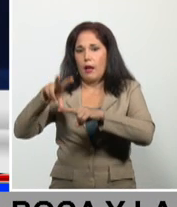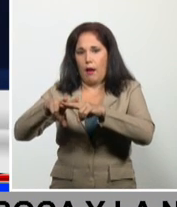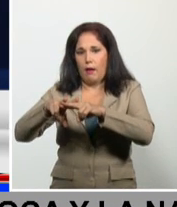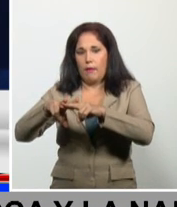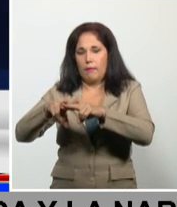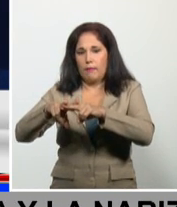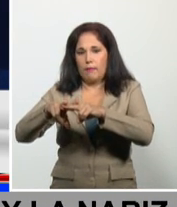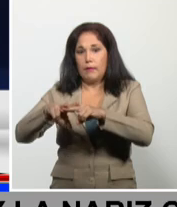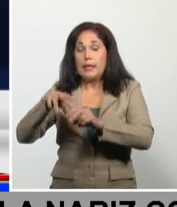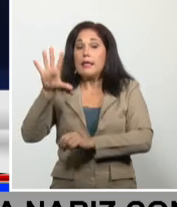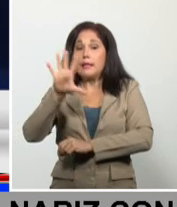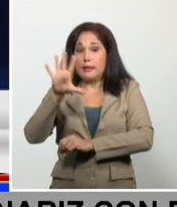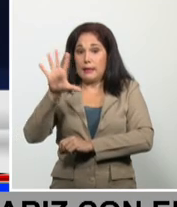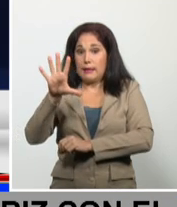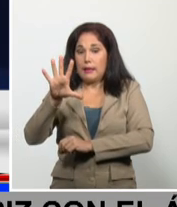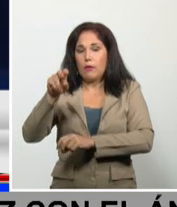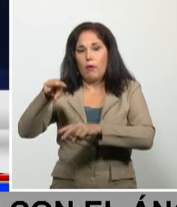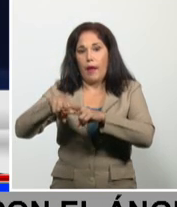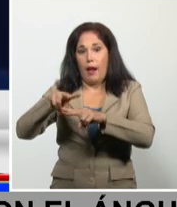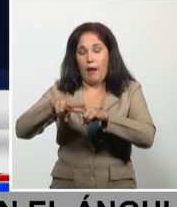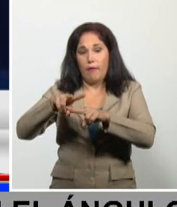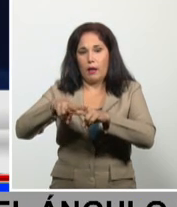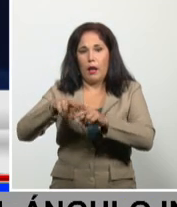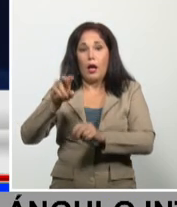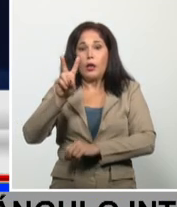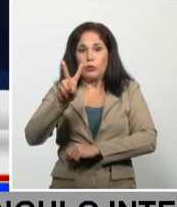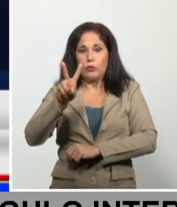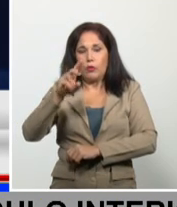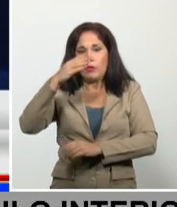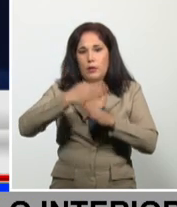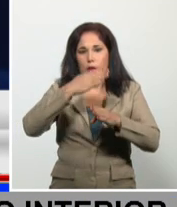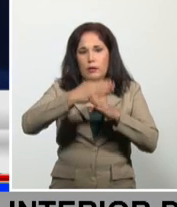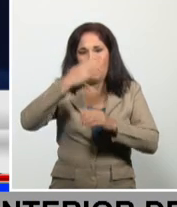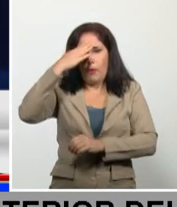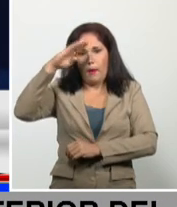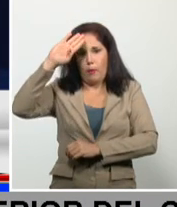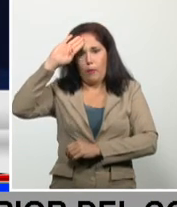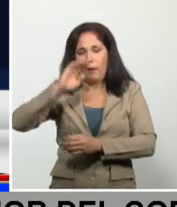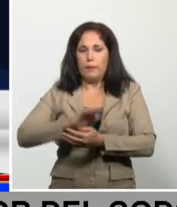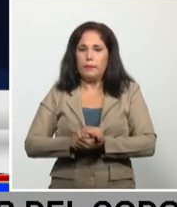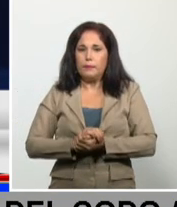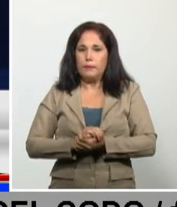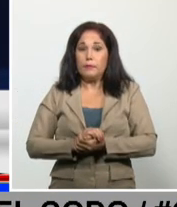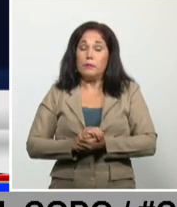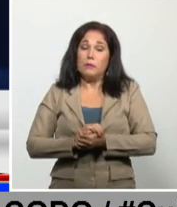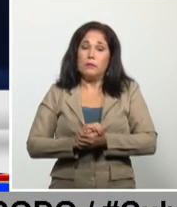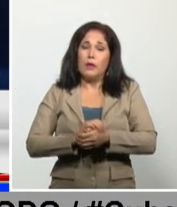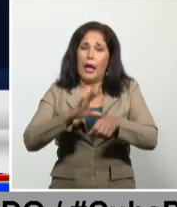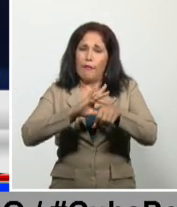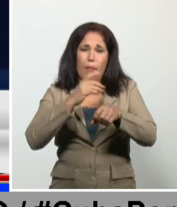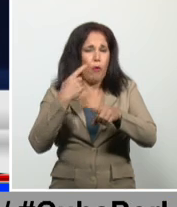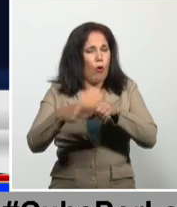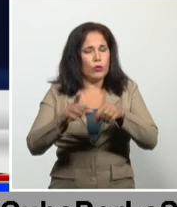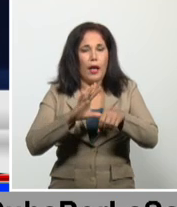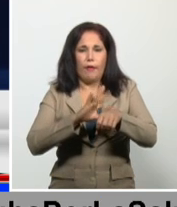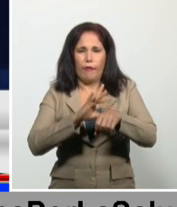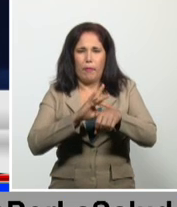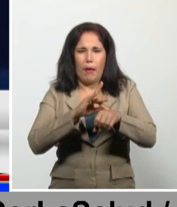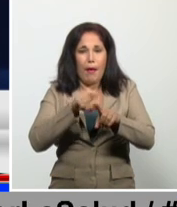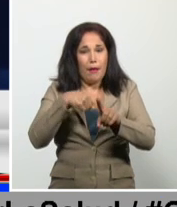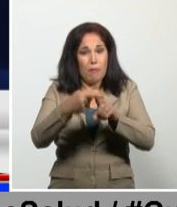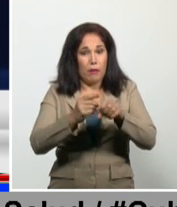5 son de La Habana y 2 son de Santiago de Cuba. Y de las patologías asociadas,